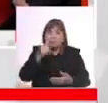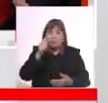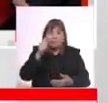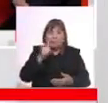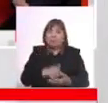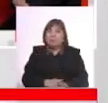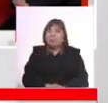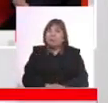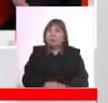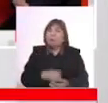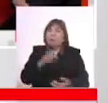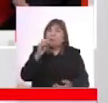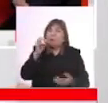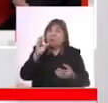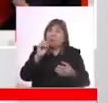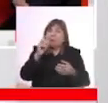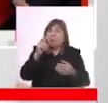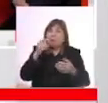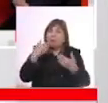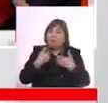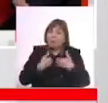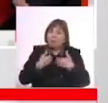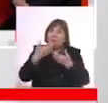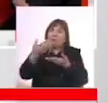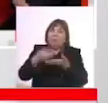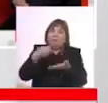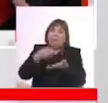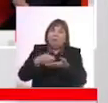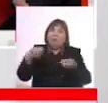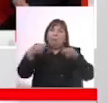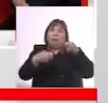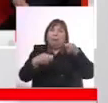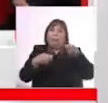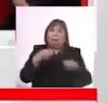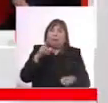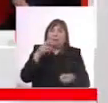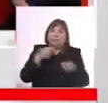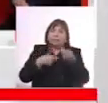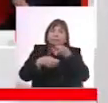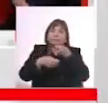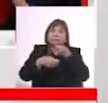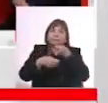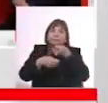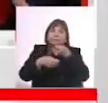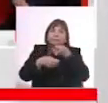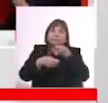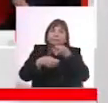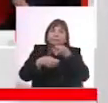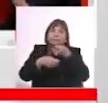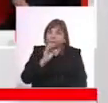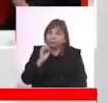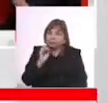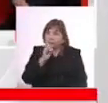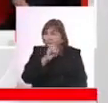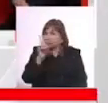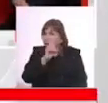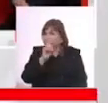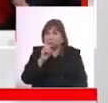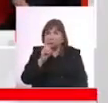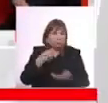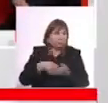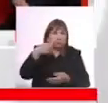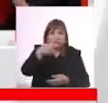Obtengan financiamiento revolvente y o no revolvente para capital